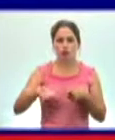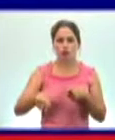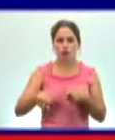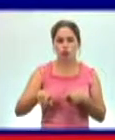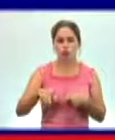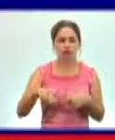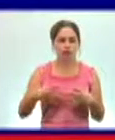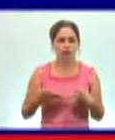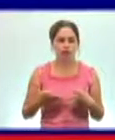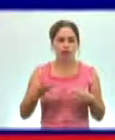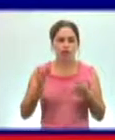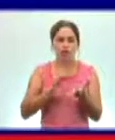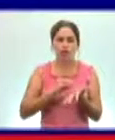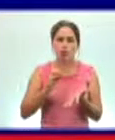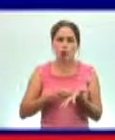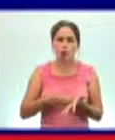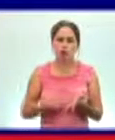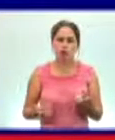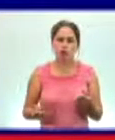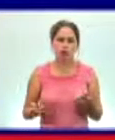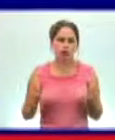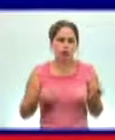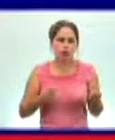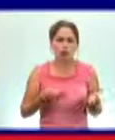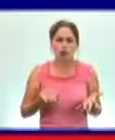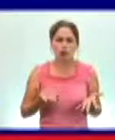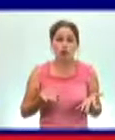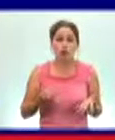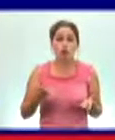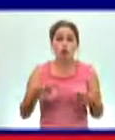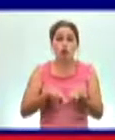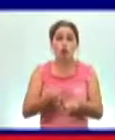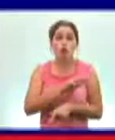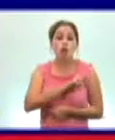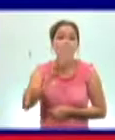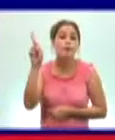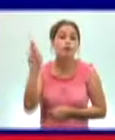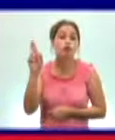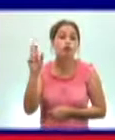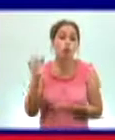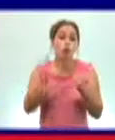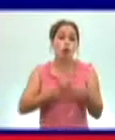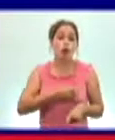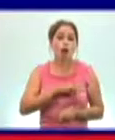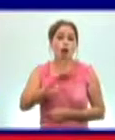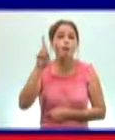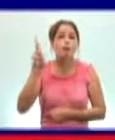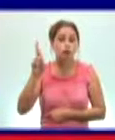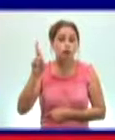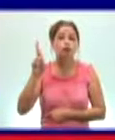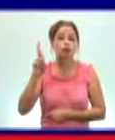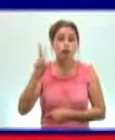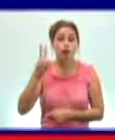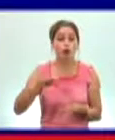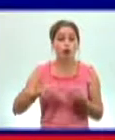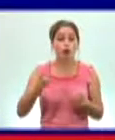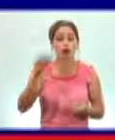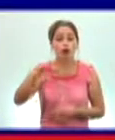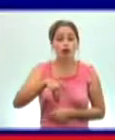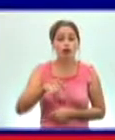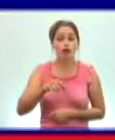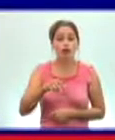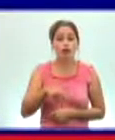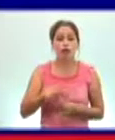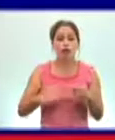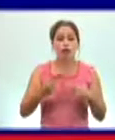En la revolución, con la revolución. Por lo tanto, la crítica que hacen los revolucionarios no es